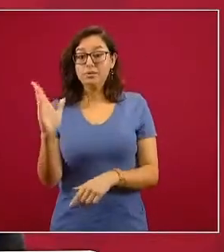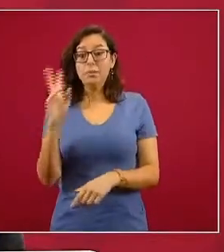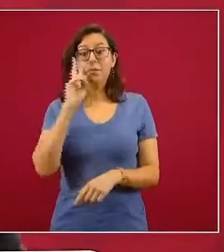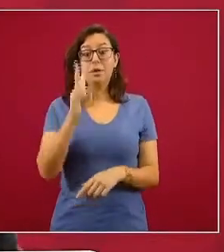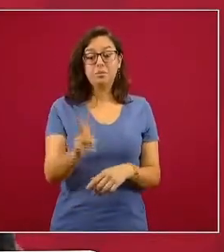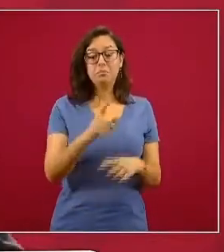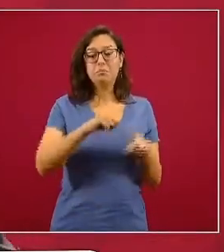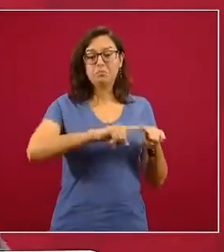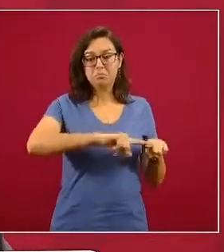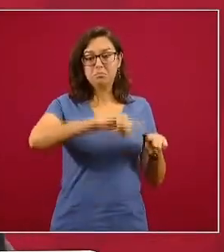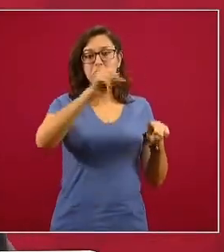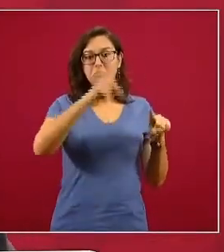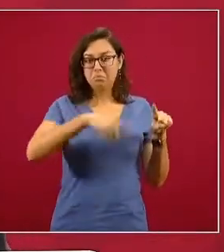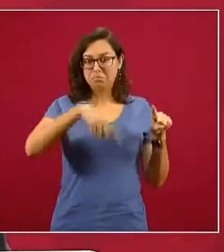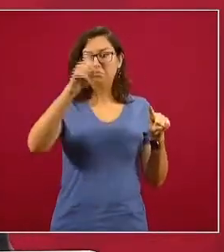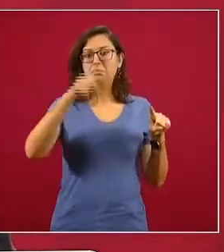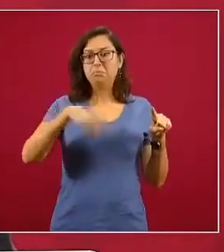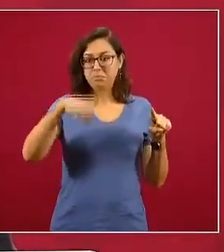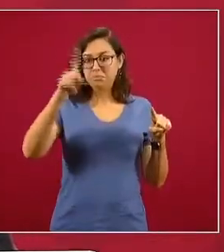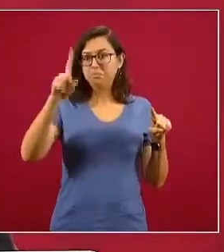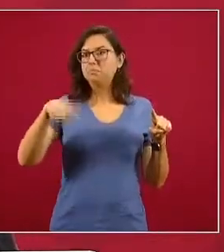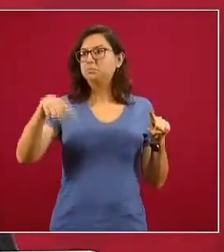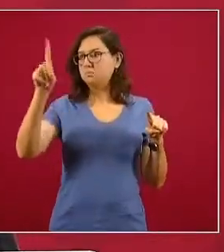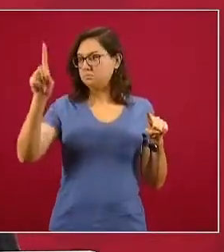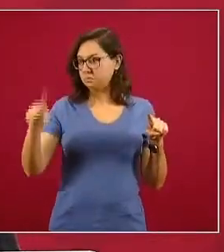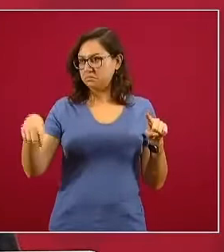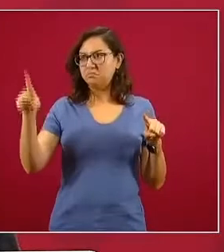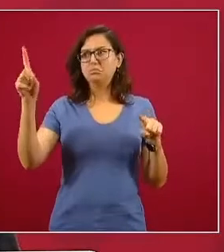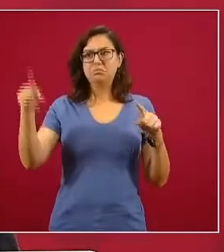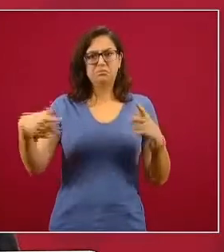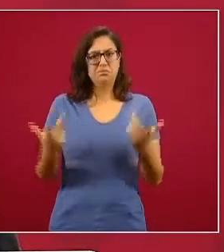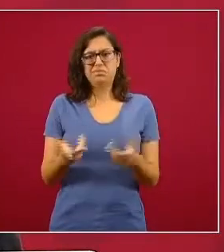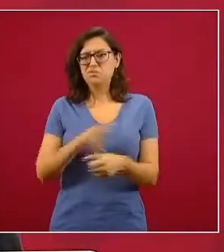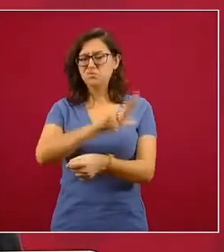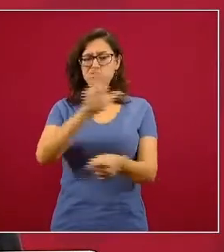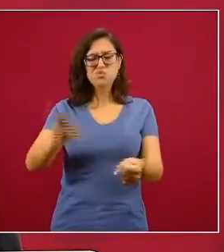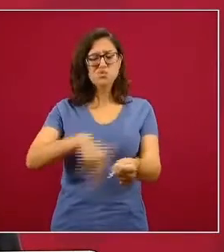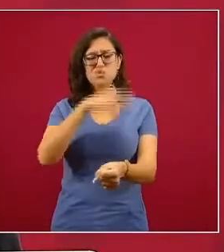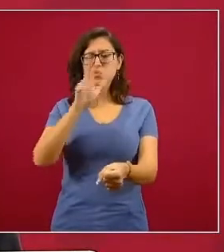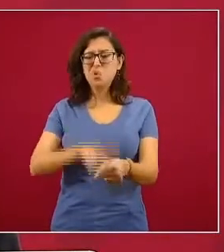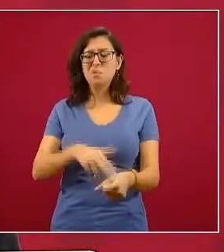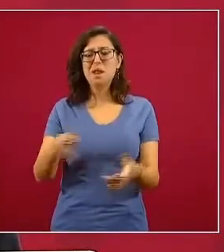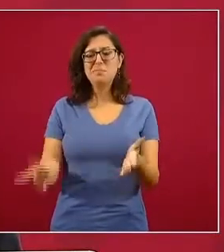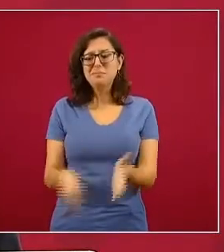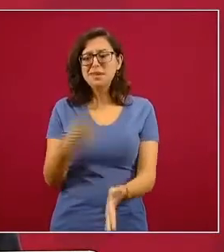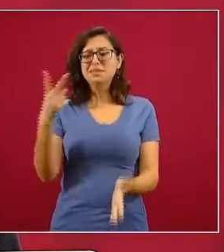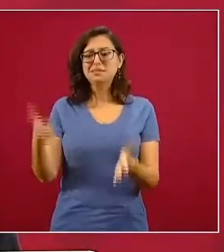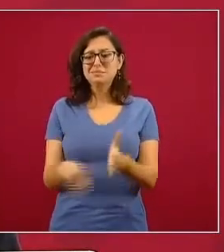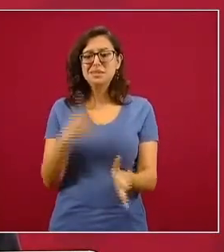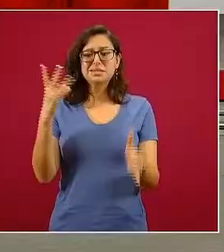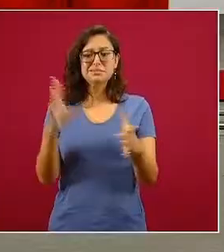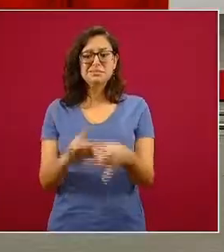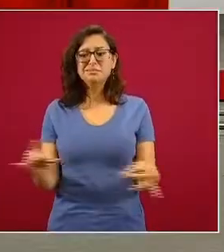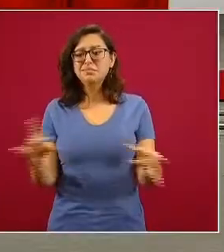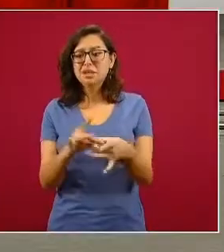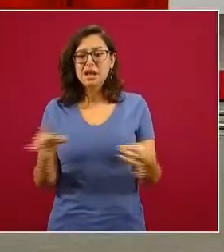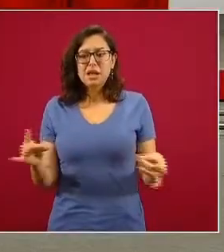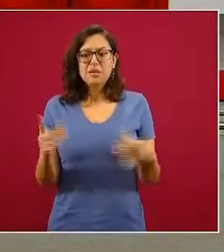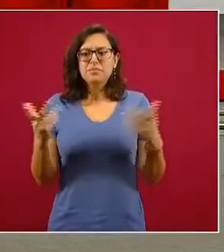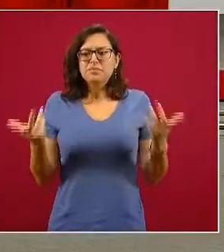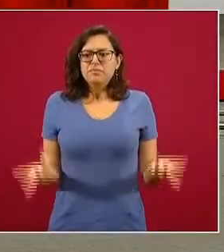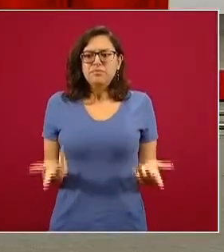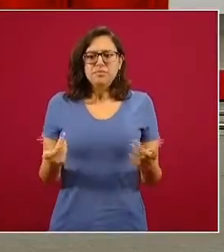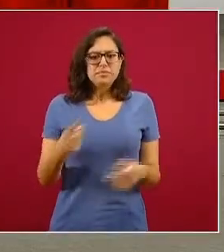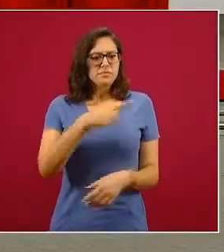picos que puede haber en una epidemia, cosa que hemos dicho en innumerables ocasiones, por aquellas personas que les angustia mucho que no